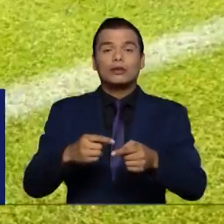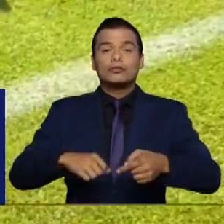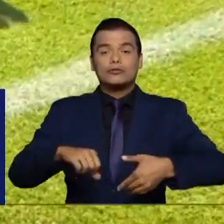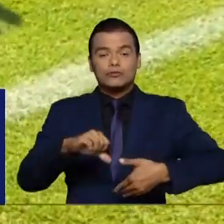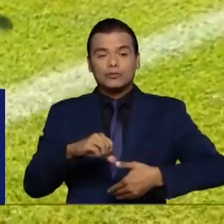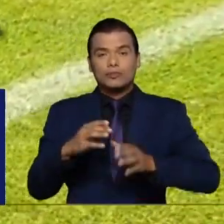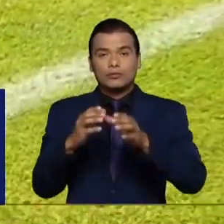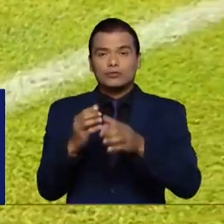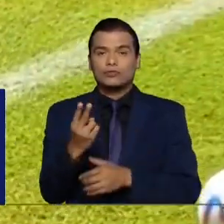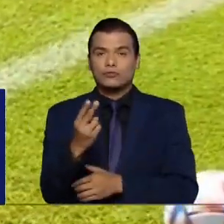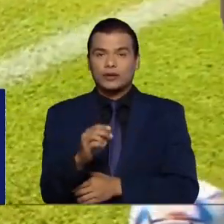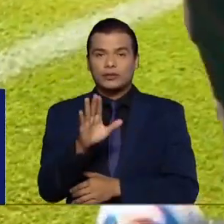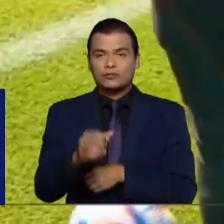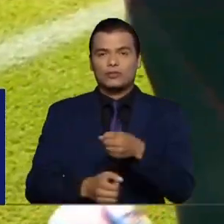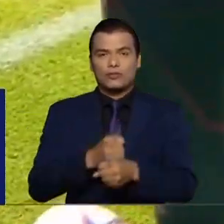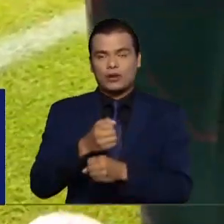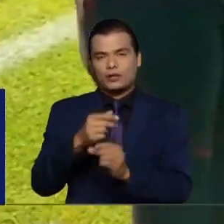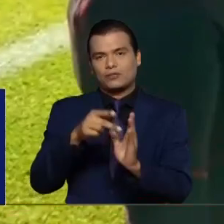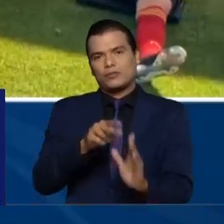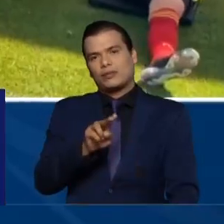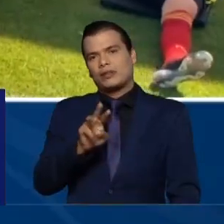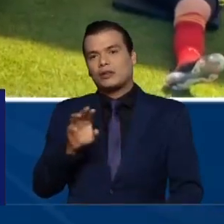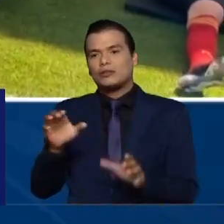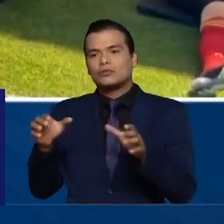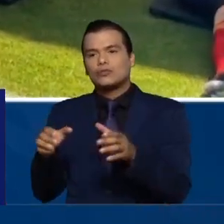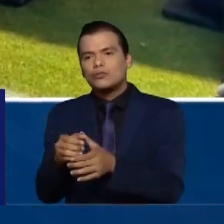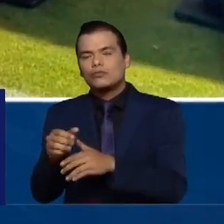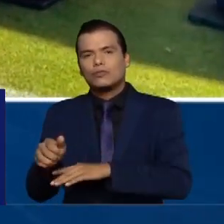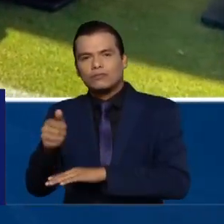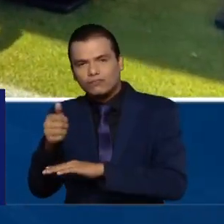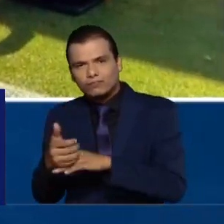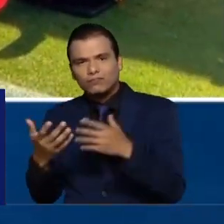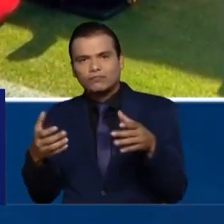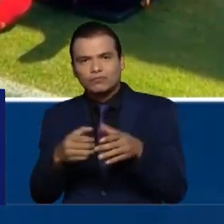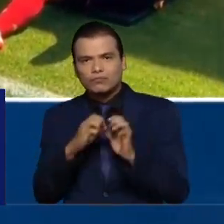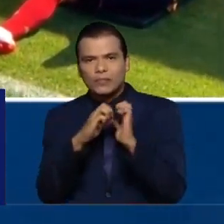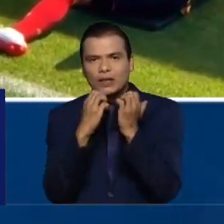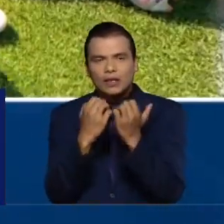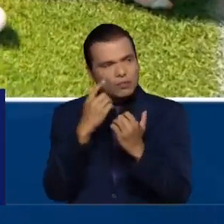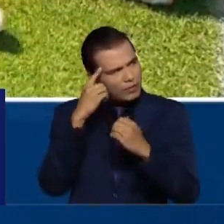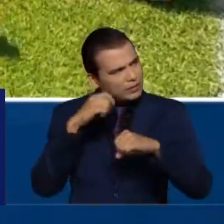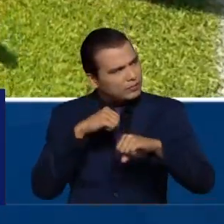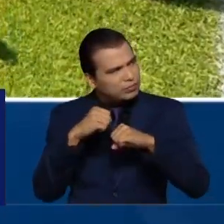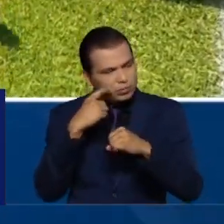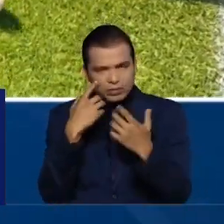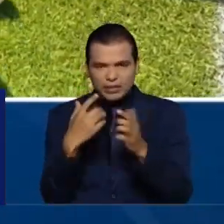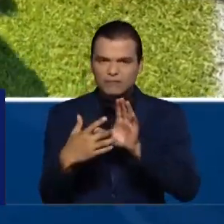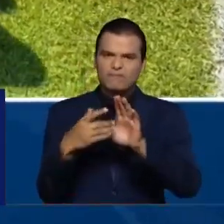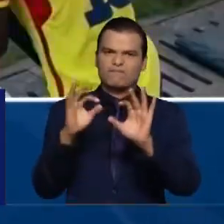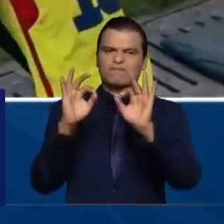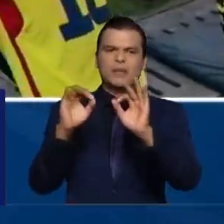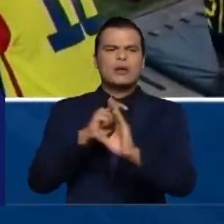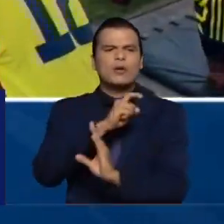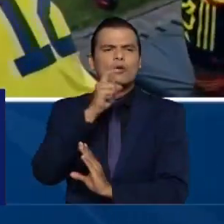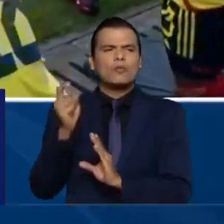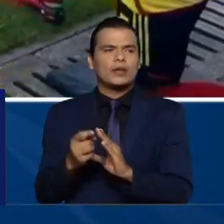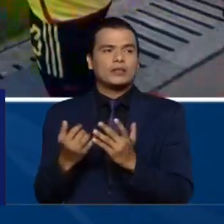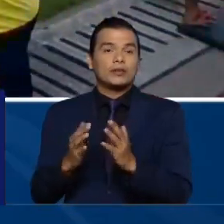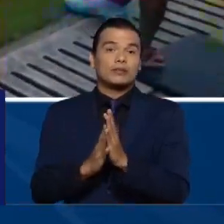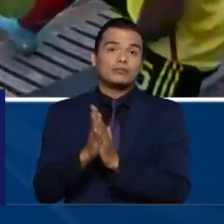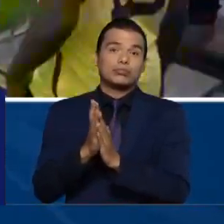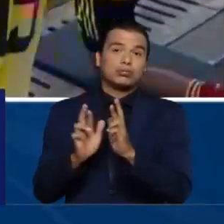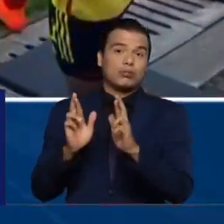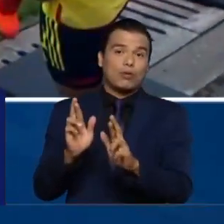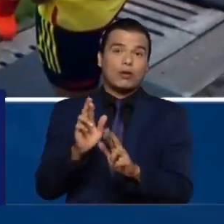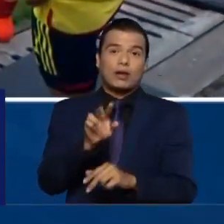sin ningún tipo de presión el cuerpo técnico y los jugadores quieren finalizar de la mejor manera el Campeonato y esto significa una victoria frente